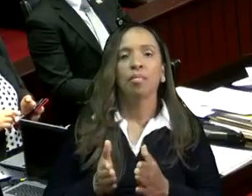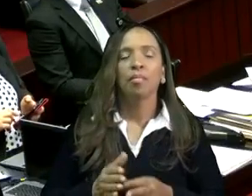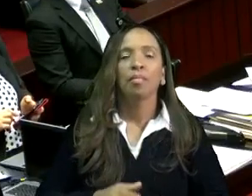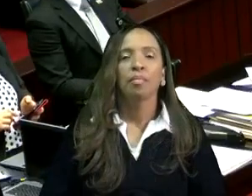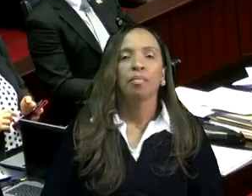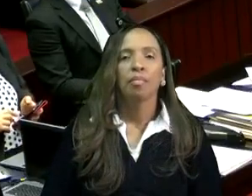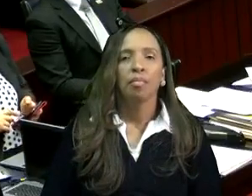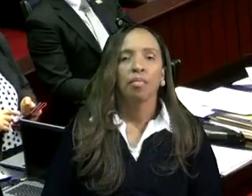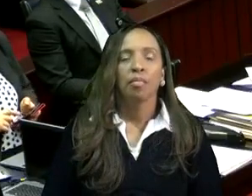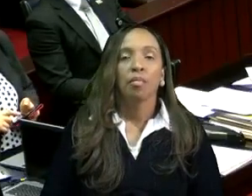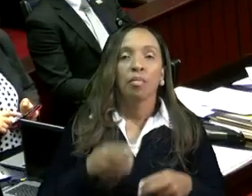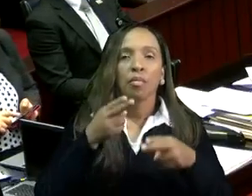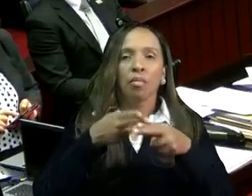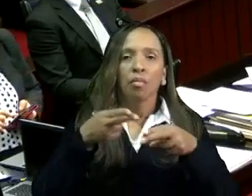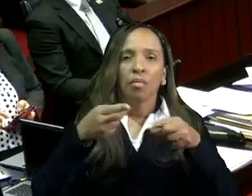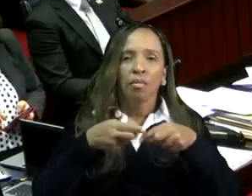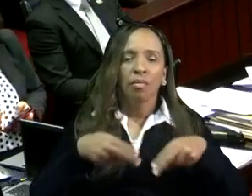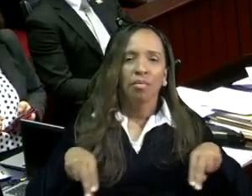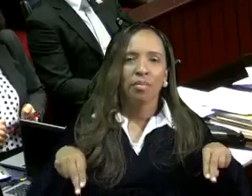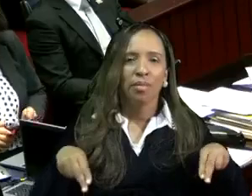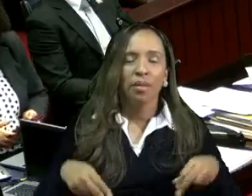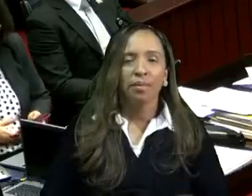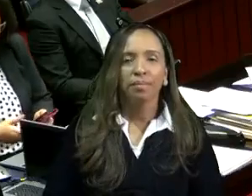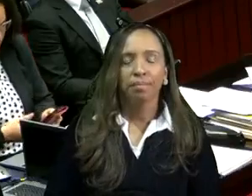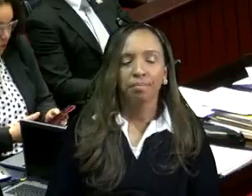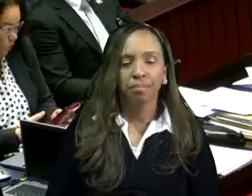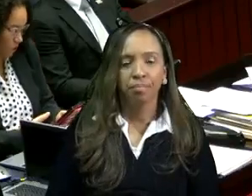Muy buenas tardes, presidente,